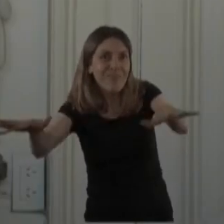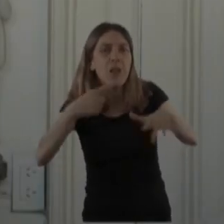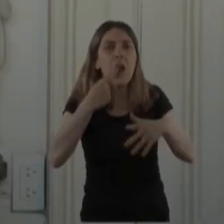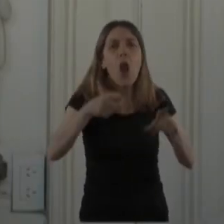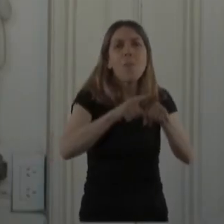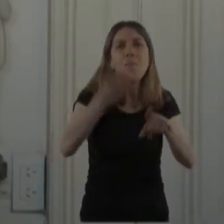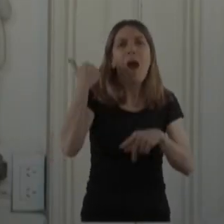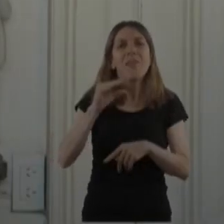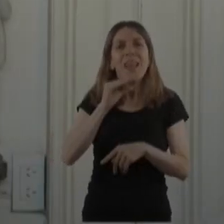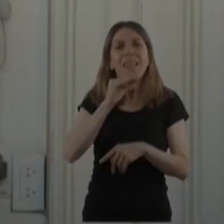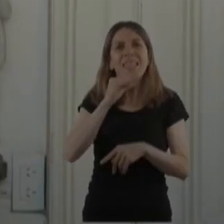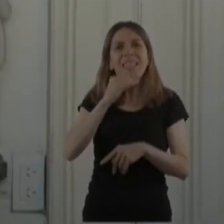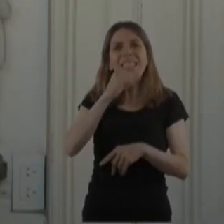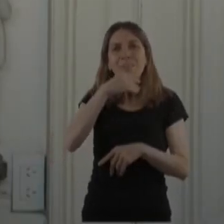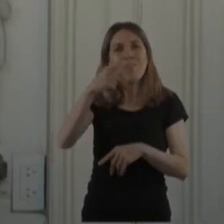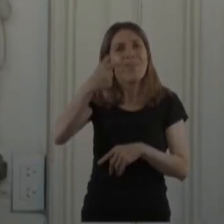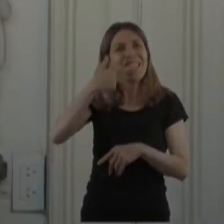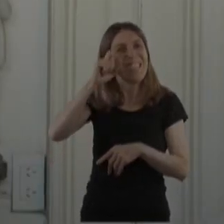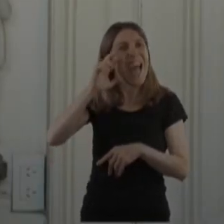Pasamos